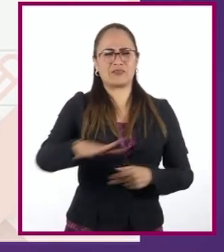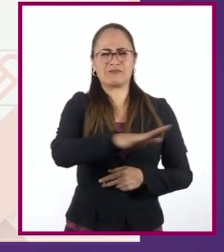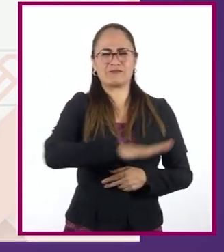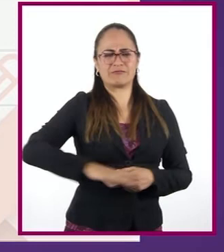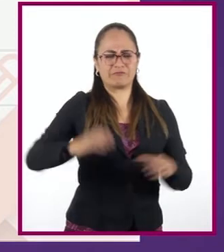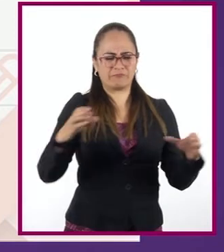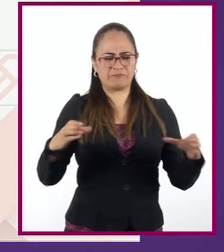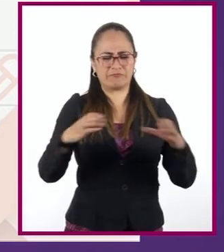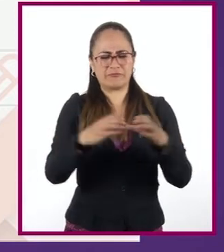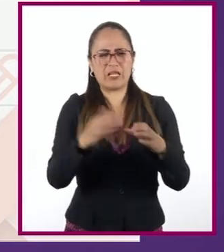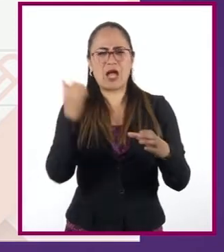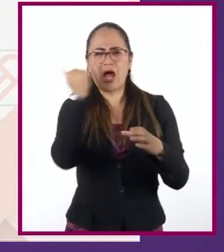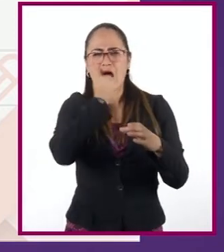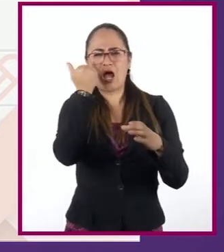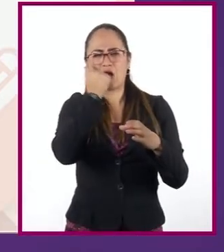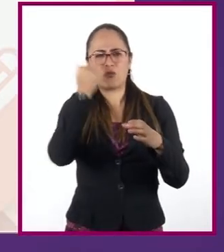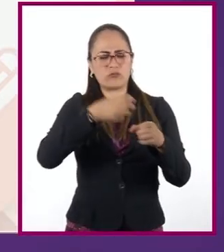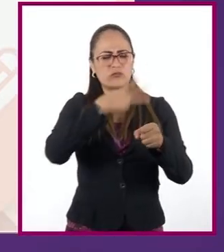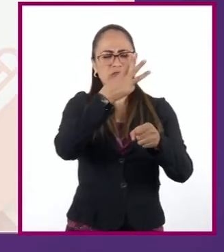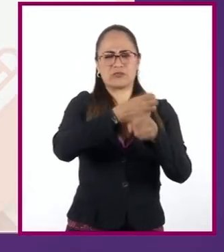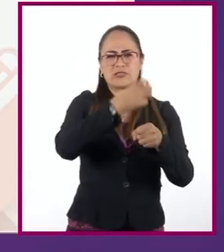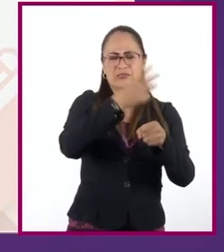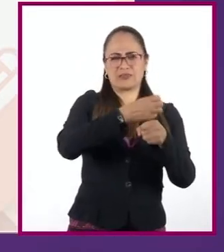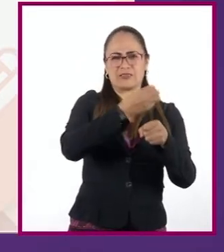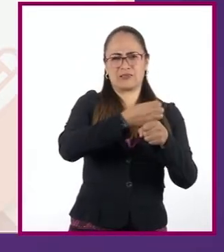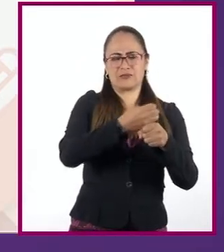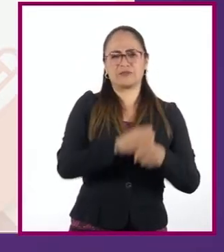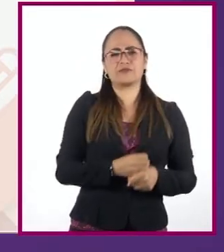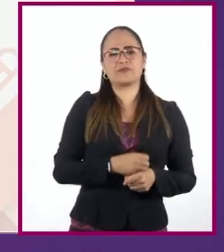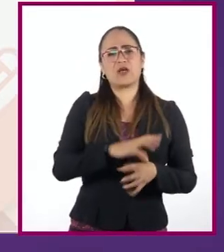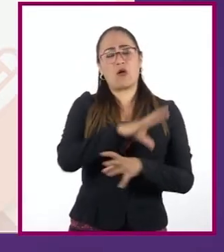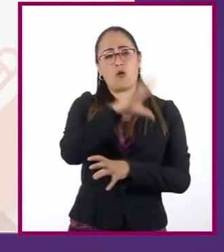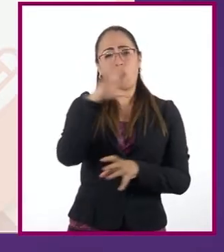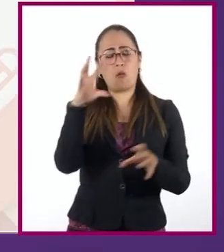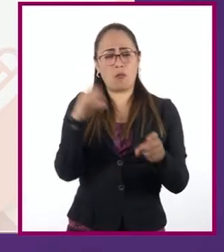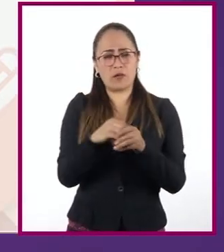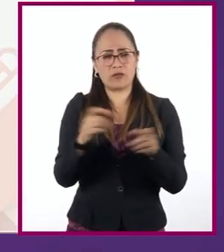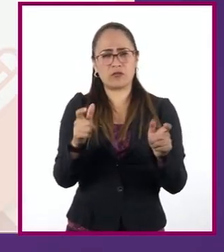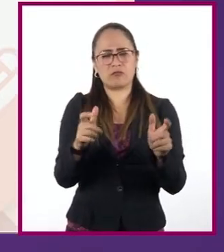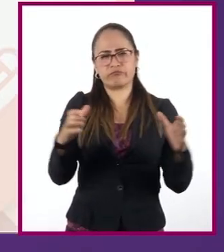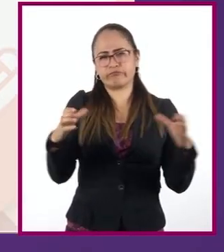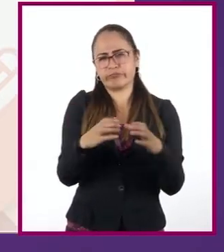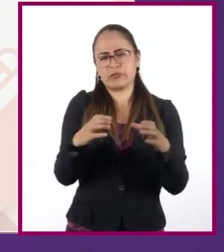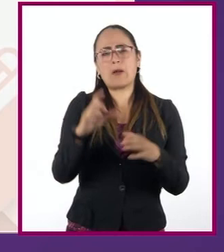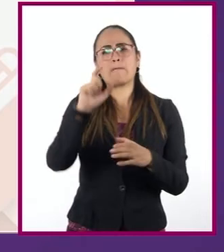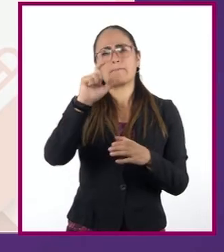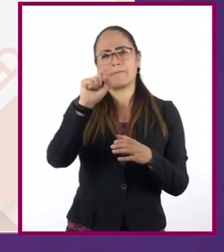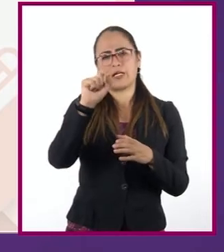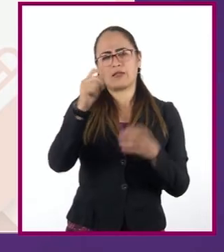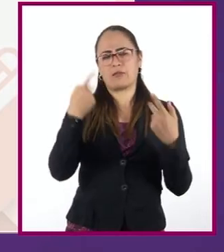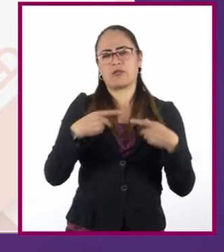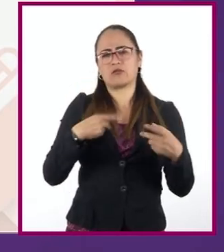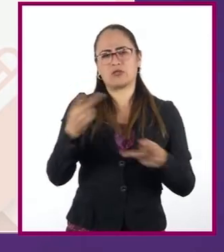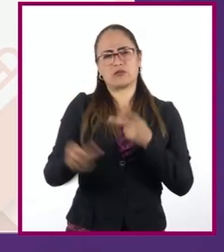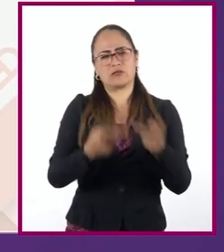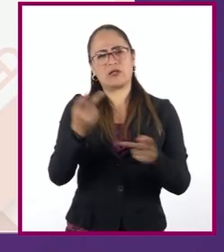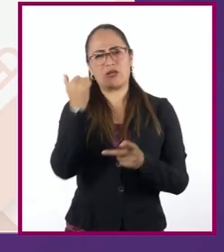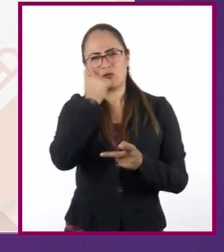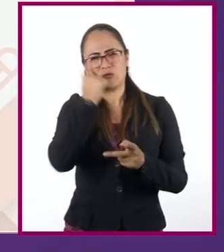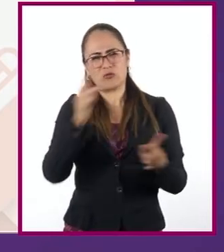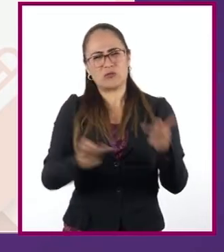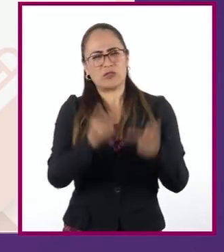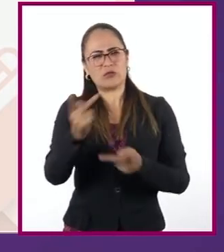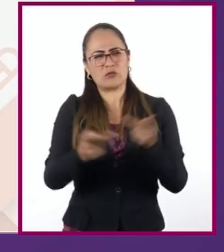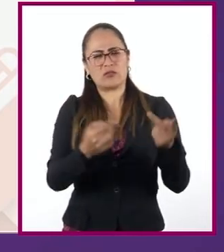conforma por estudiantes de tercer grado. En total fueron 20 encuestados y que las preguntas fueron formuladas